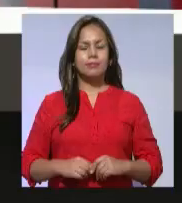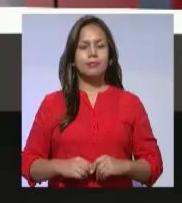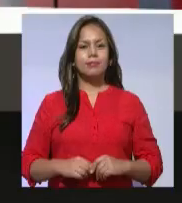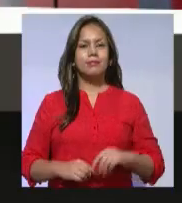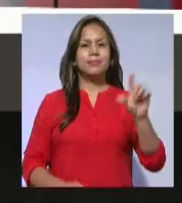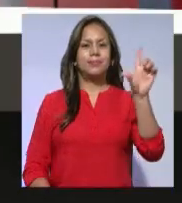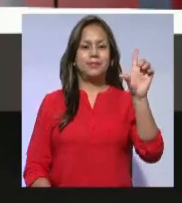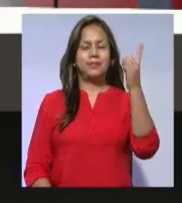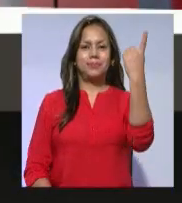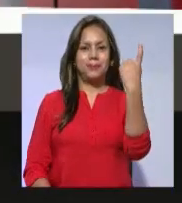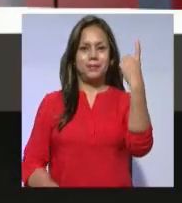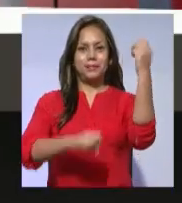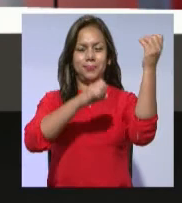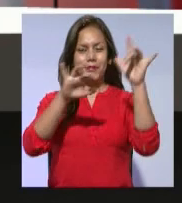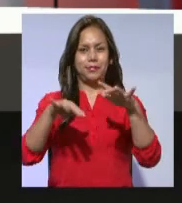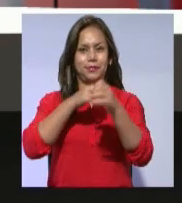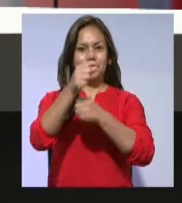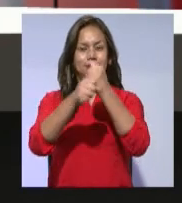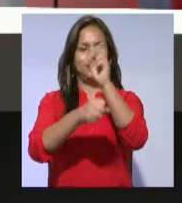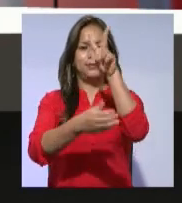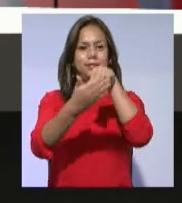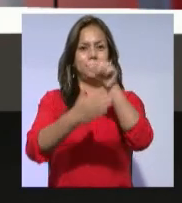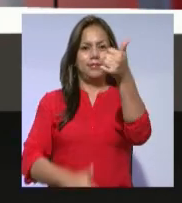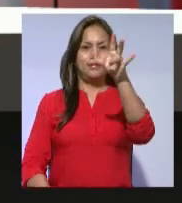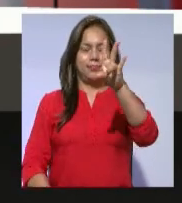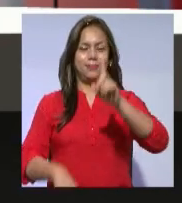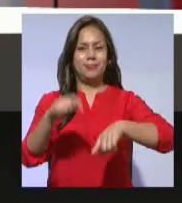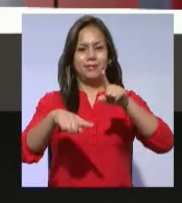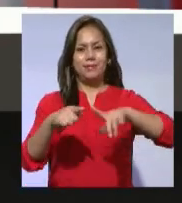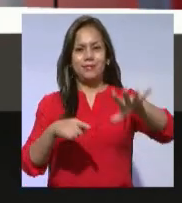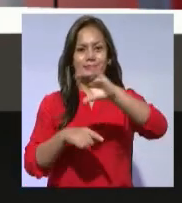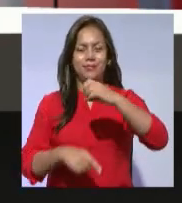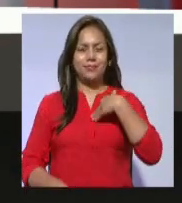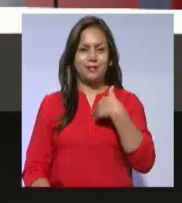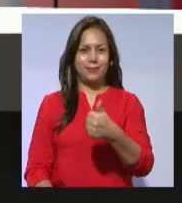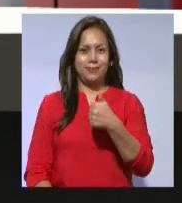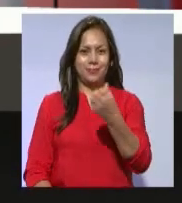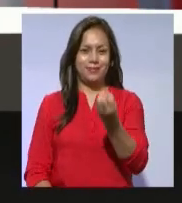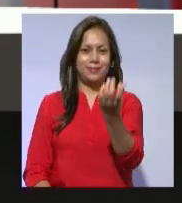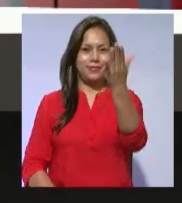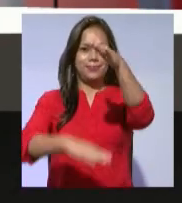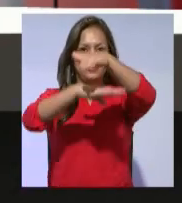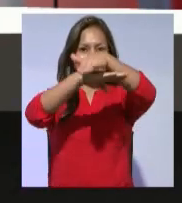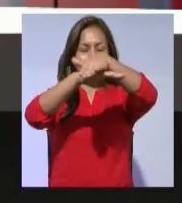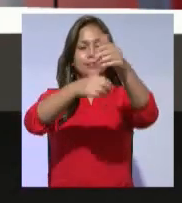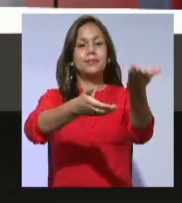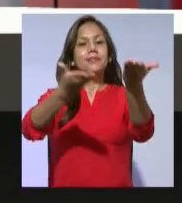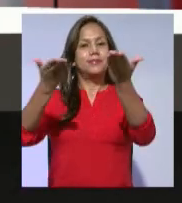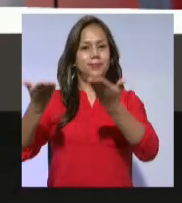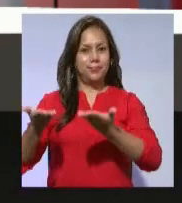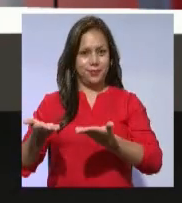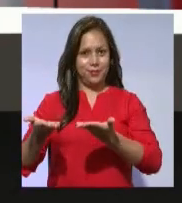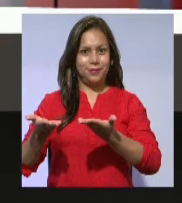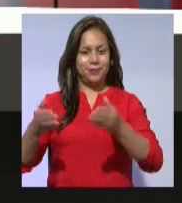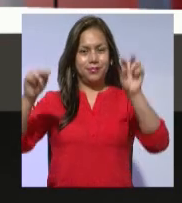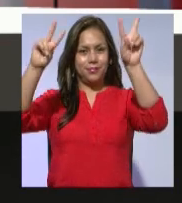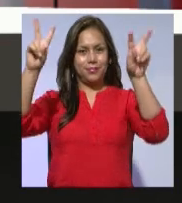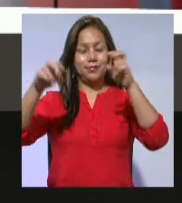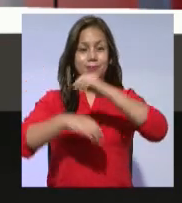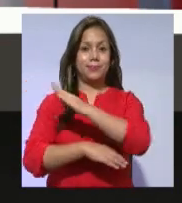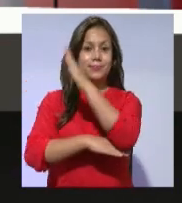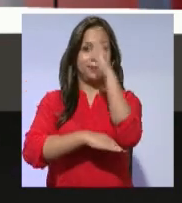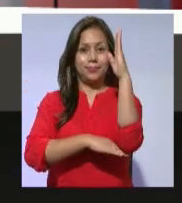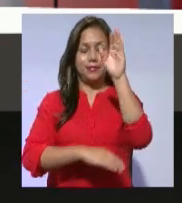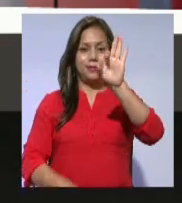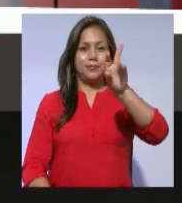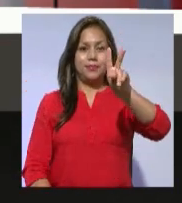lunes 11 de septiembre de 2017 amigos y amigas televidentes como están muy buenas tardes bienvenidos y bienvenidas a la emisión central de